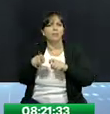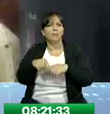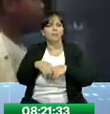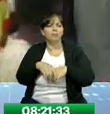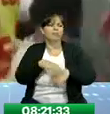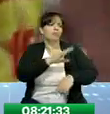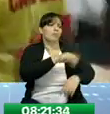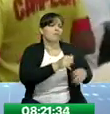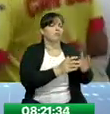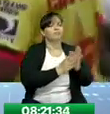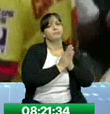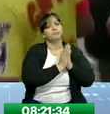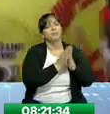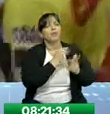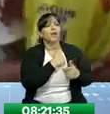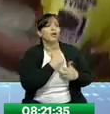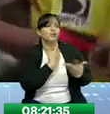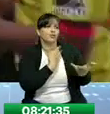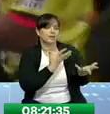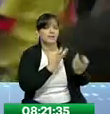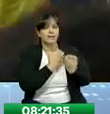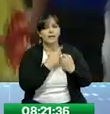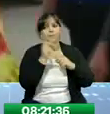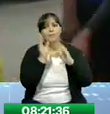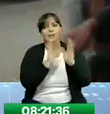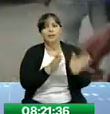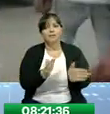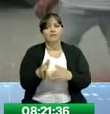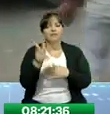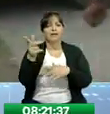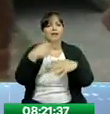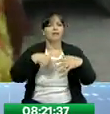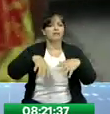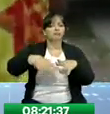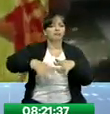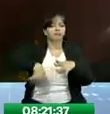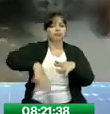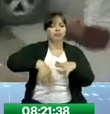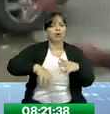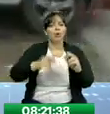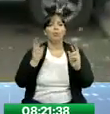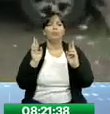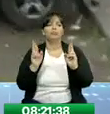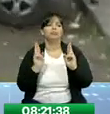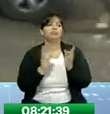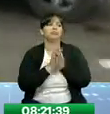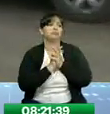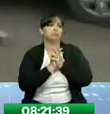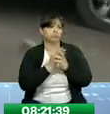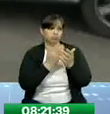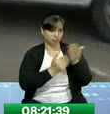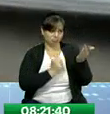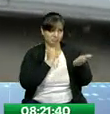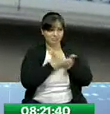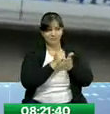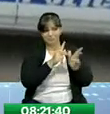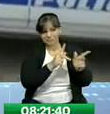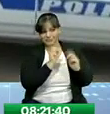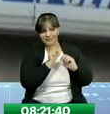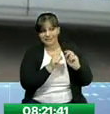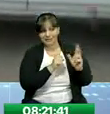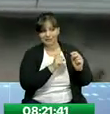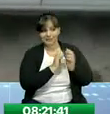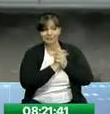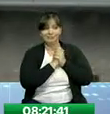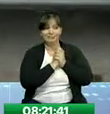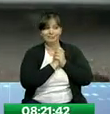viene juanito de las mercedes o hamacas canario quiera que el agua que yo te saco y le dice desde un permiso para hacer un bingo